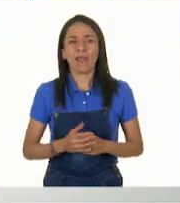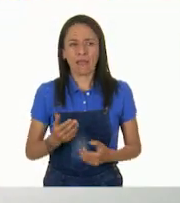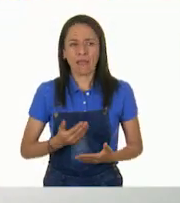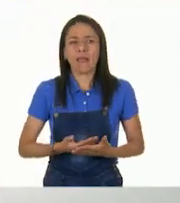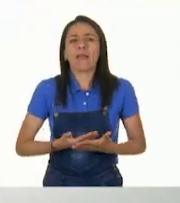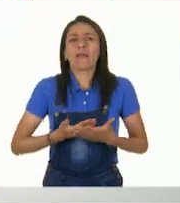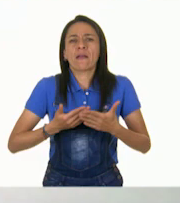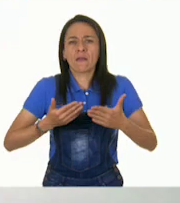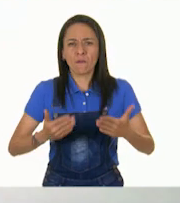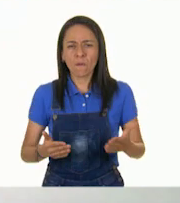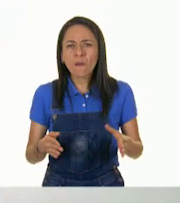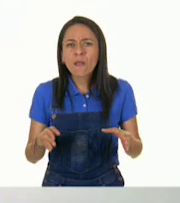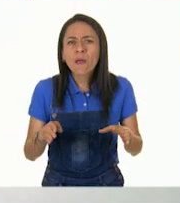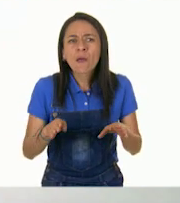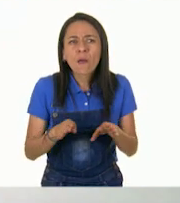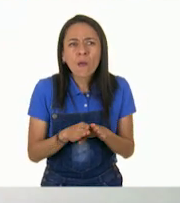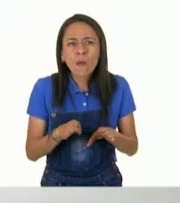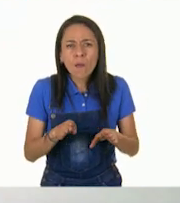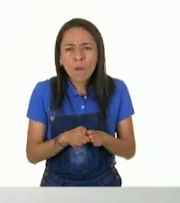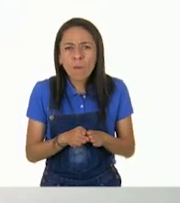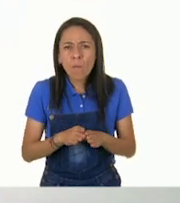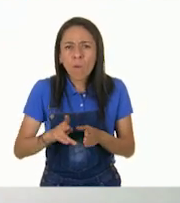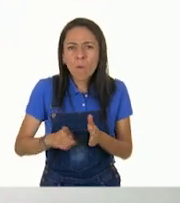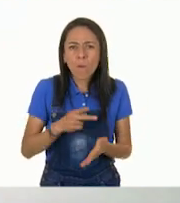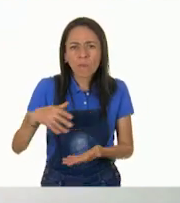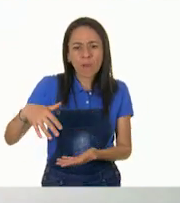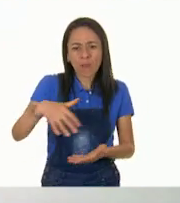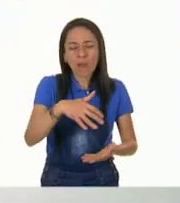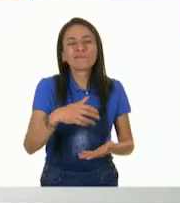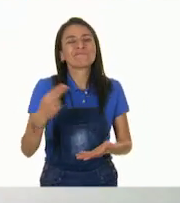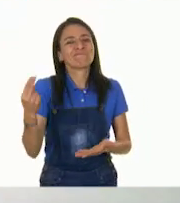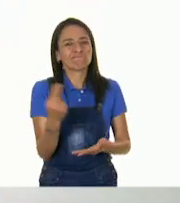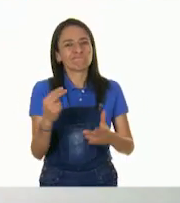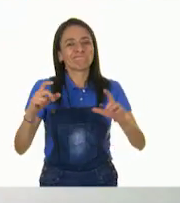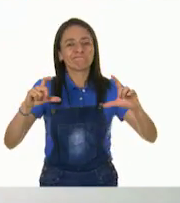debemos de ocupar un aro amarrado con una cuerda